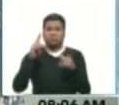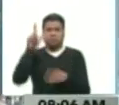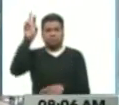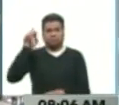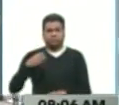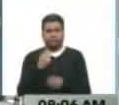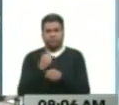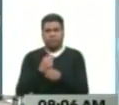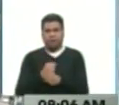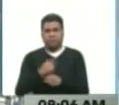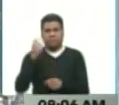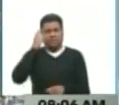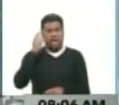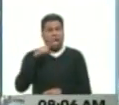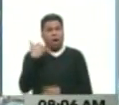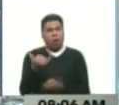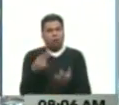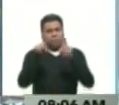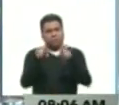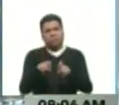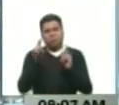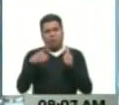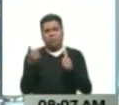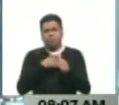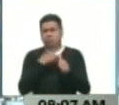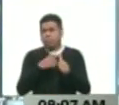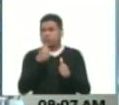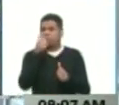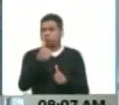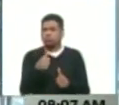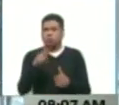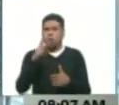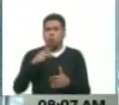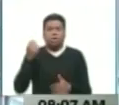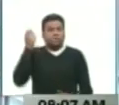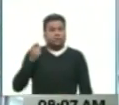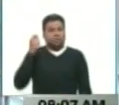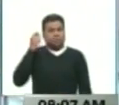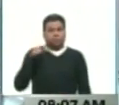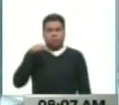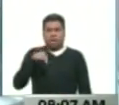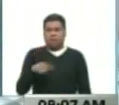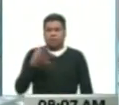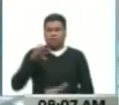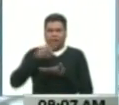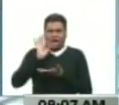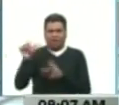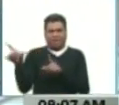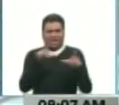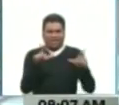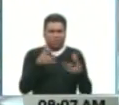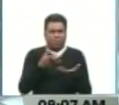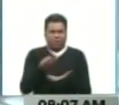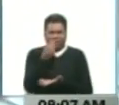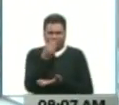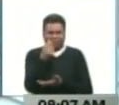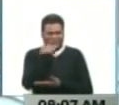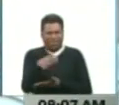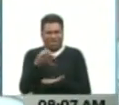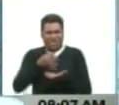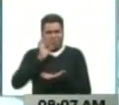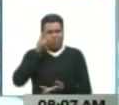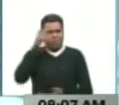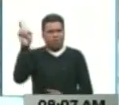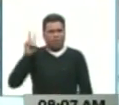de agroalimentario, el motor número uno de los 15 motores. Ya está el diputado Braulio Álvarez acá en el estudio, tomó café y está listo para desayunar junto a nosotros y el pueblo de Venezuela.